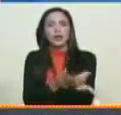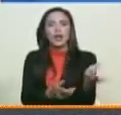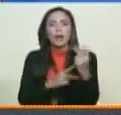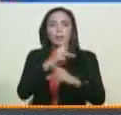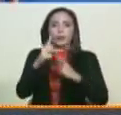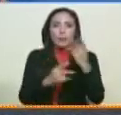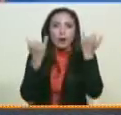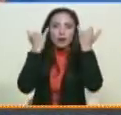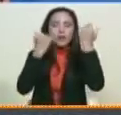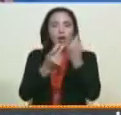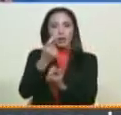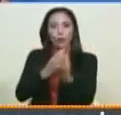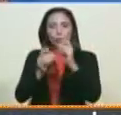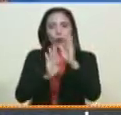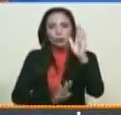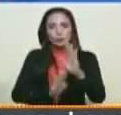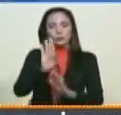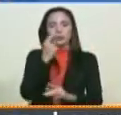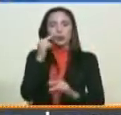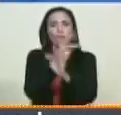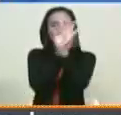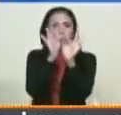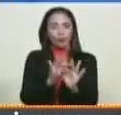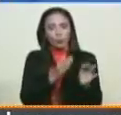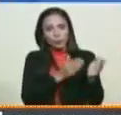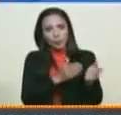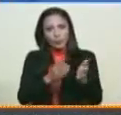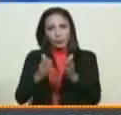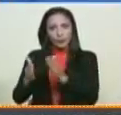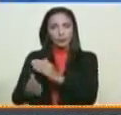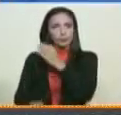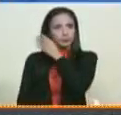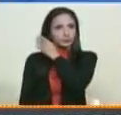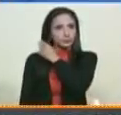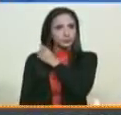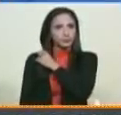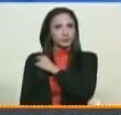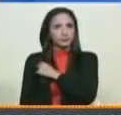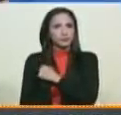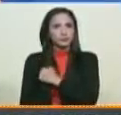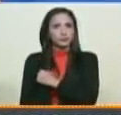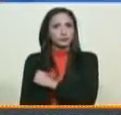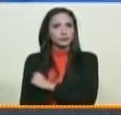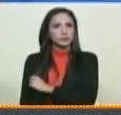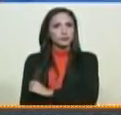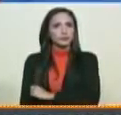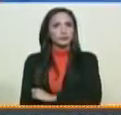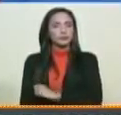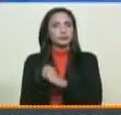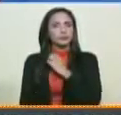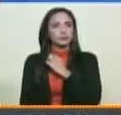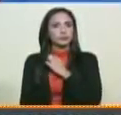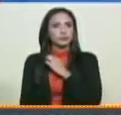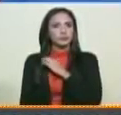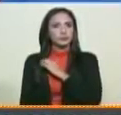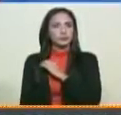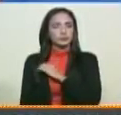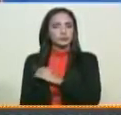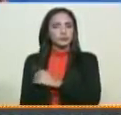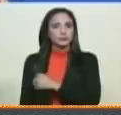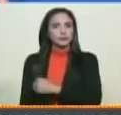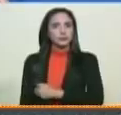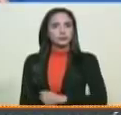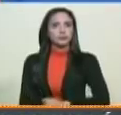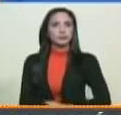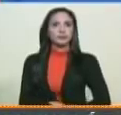En todas sus dimensiones, cada una de las líneas estratégicas de este programa tiene un